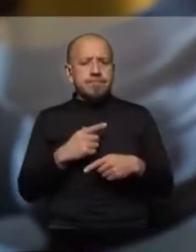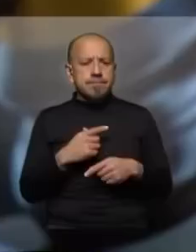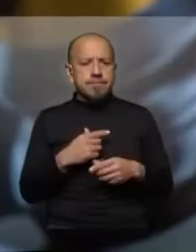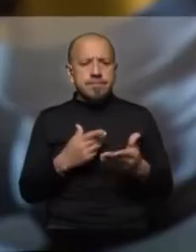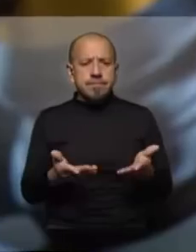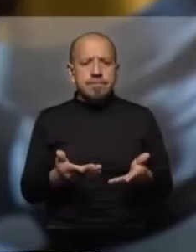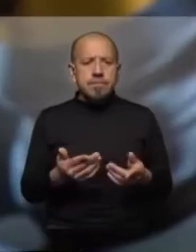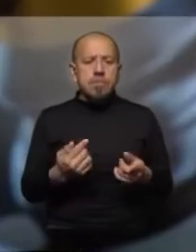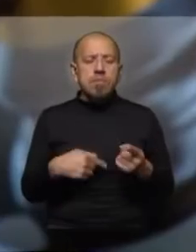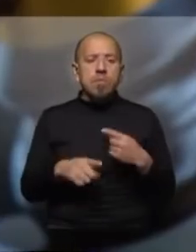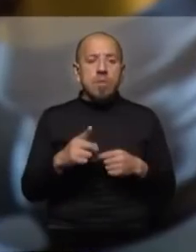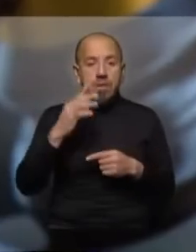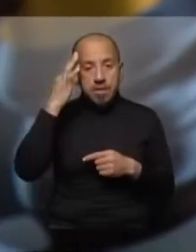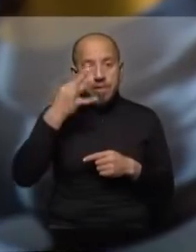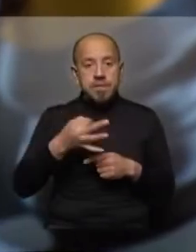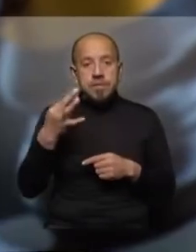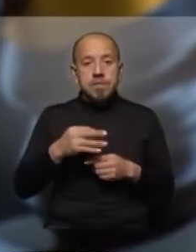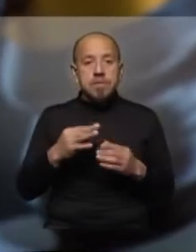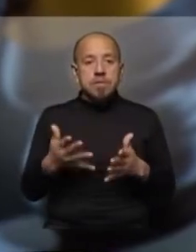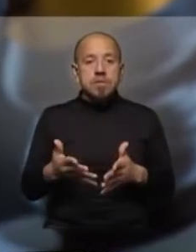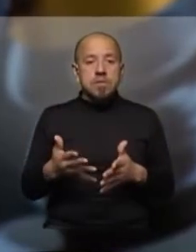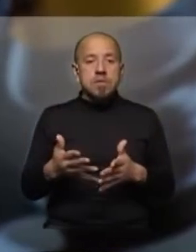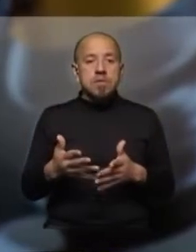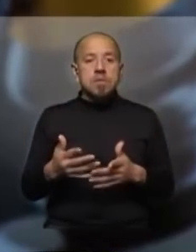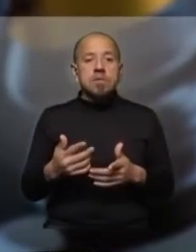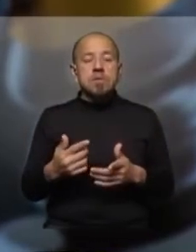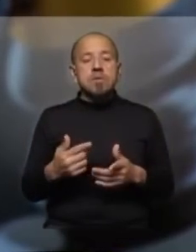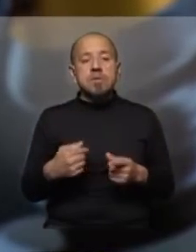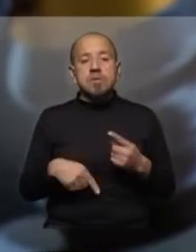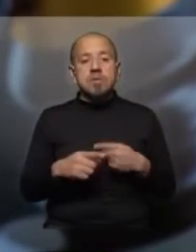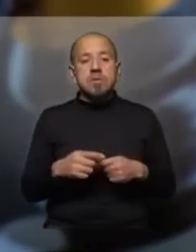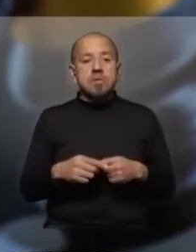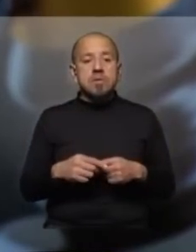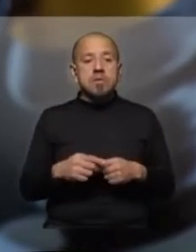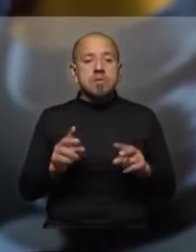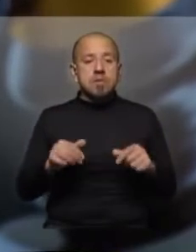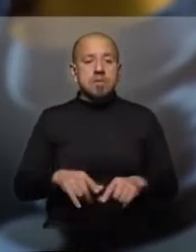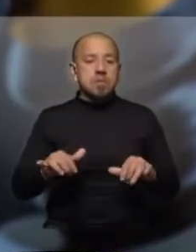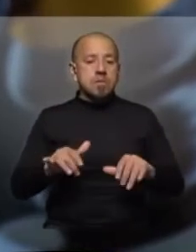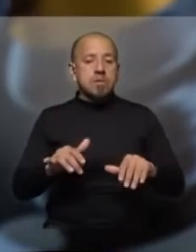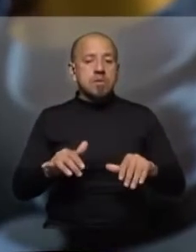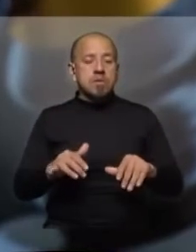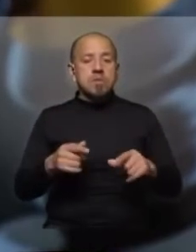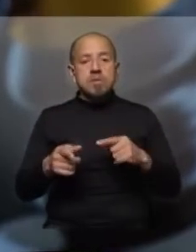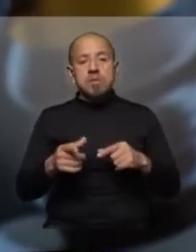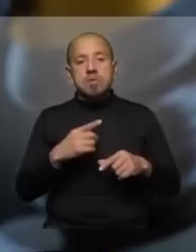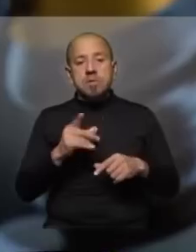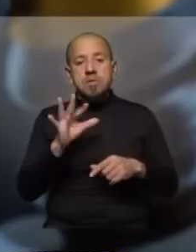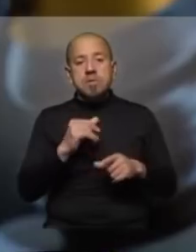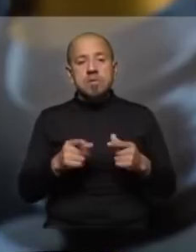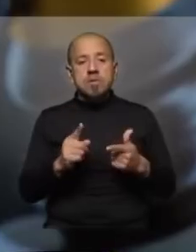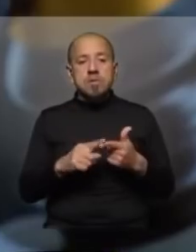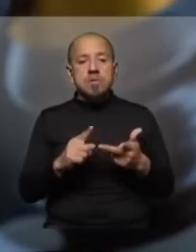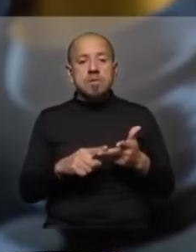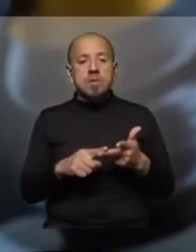la sin razón pero la realidad es que estamos expuestos a a hackeos informáticos y digo de hecho pasa todos los días